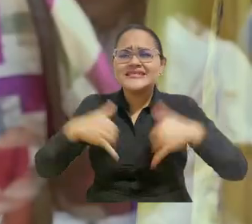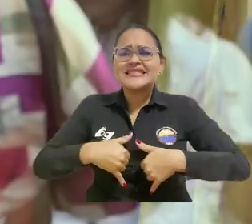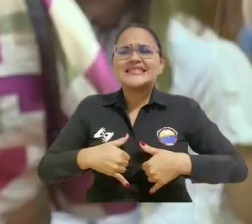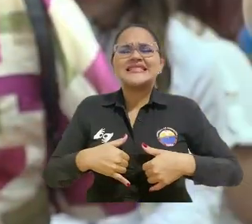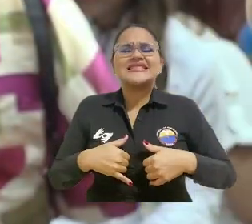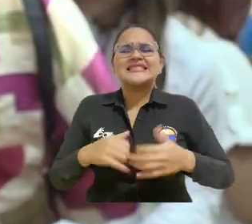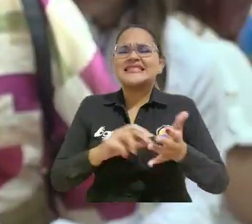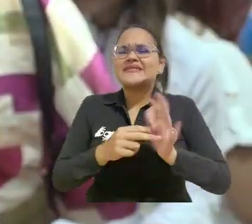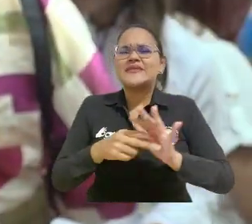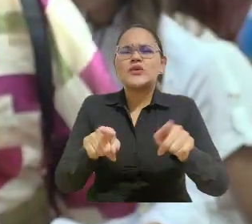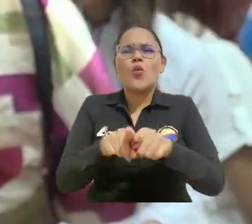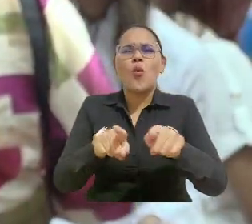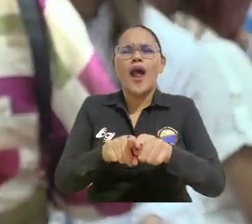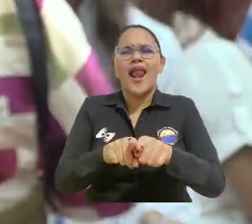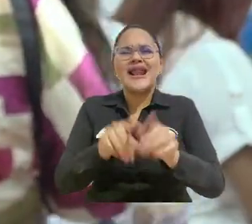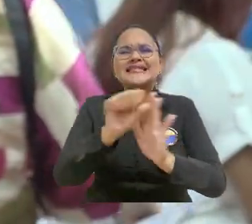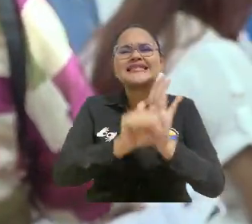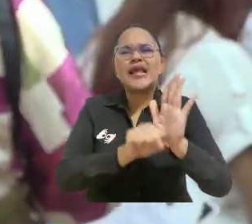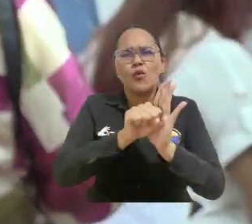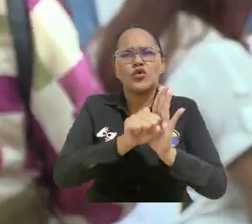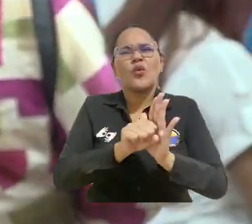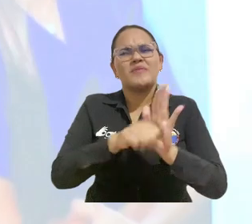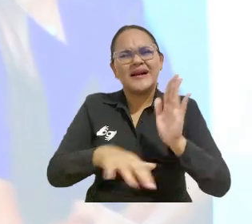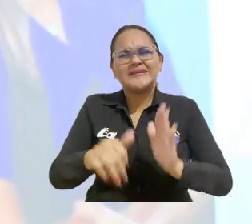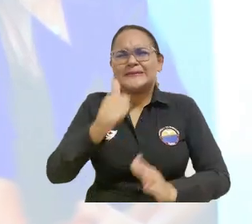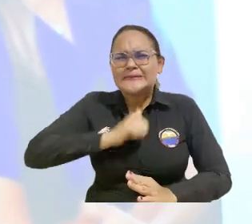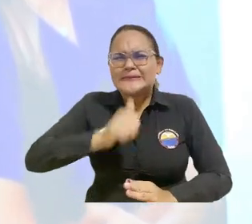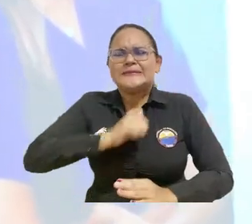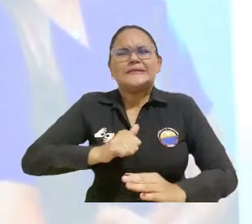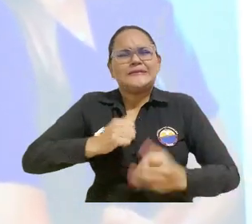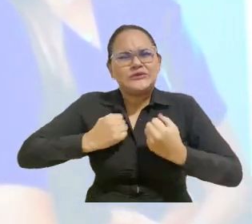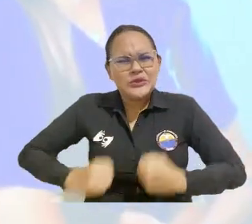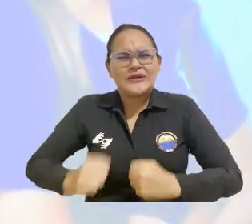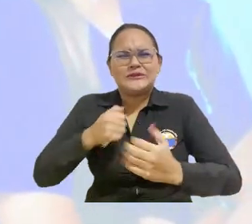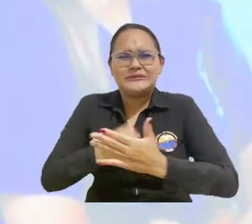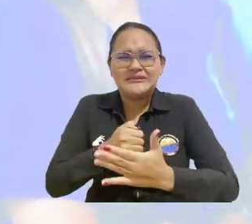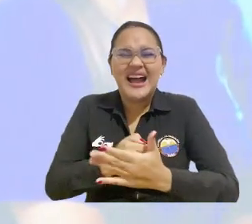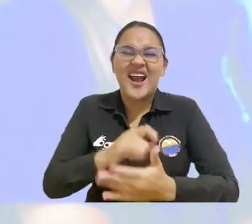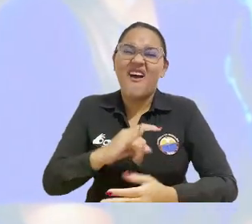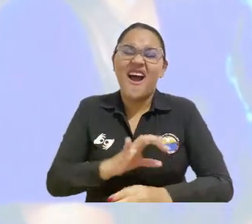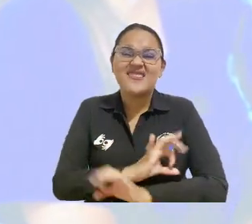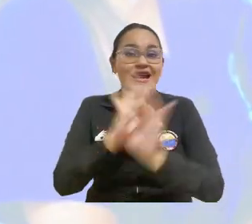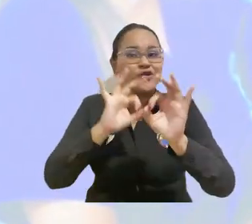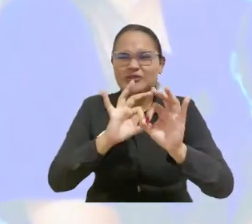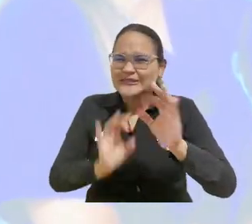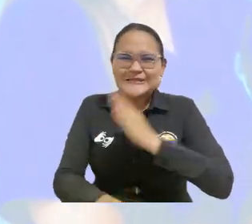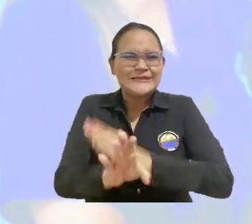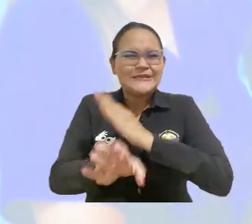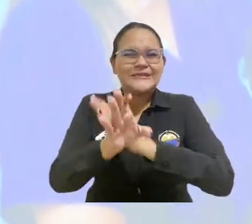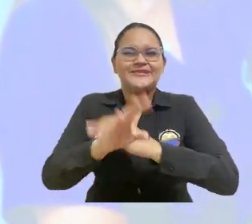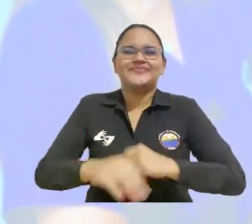Más que una bata, es un símbolo de la perseverancia, de no decaer, de no echar para atrás.